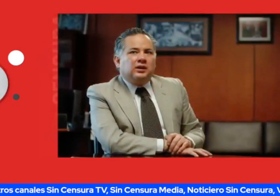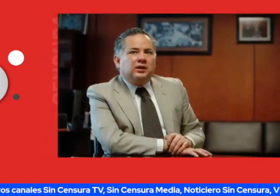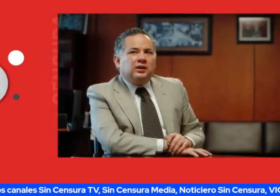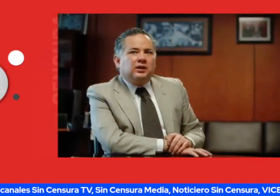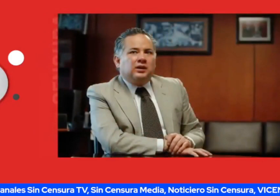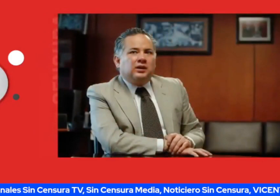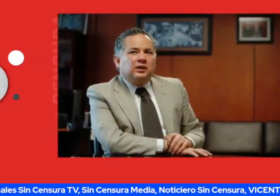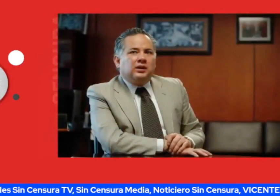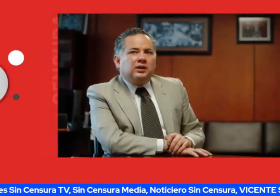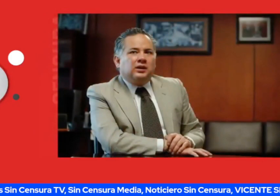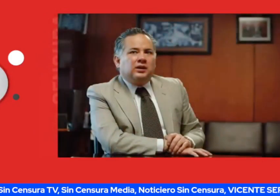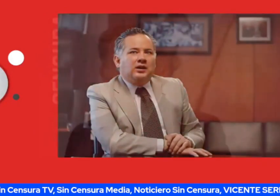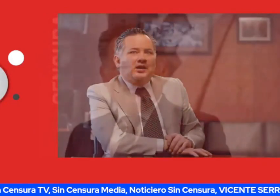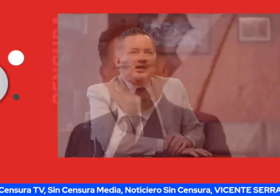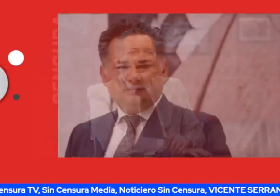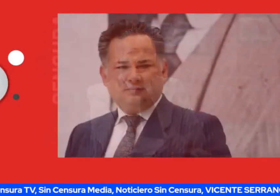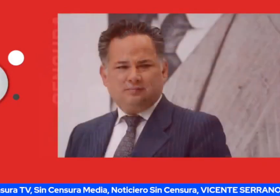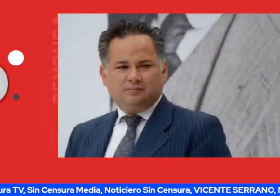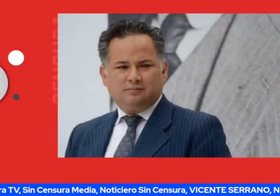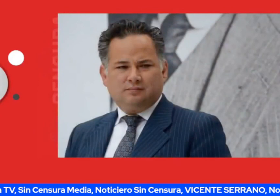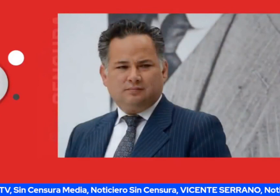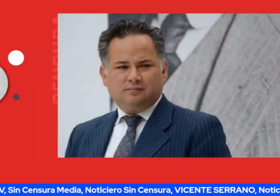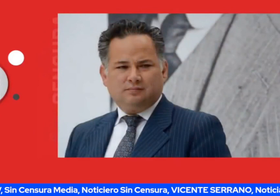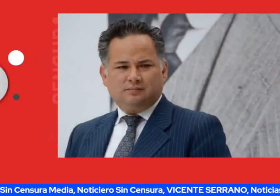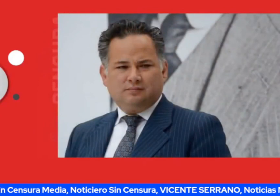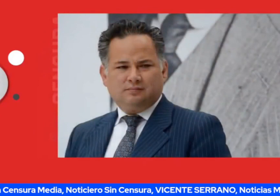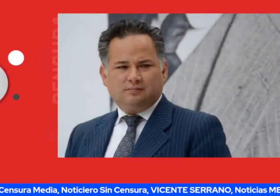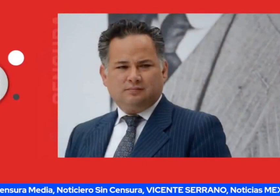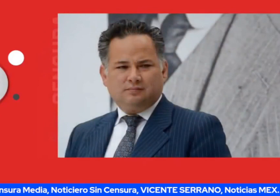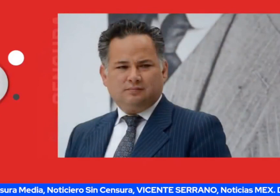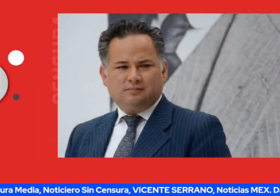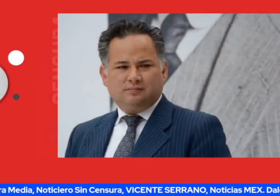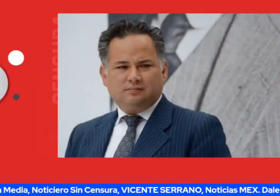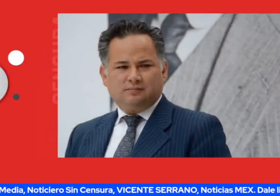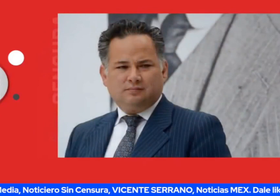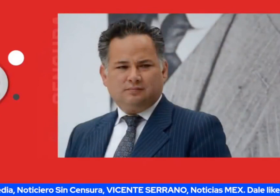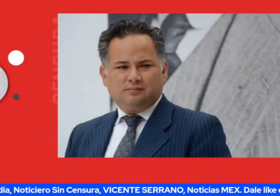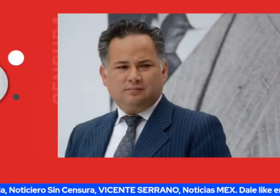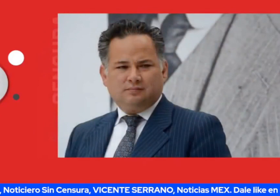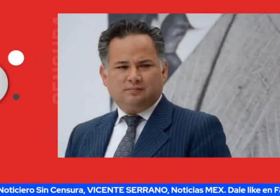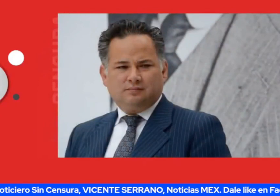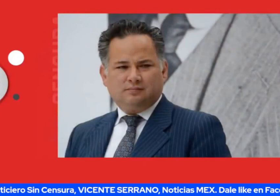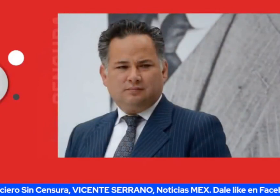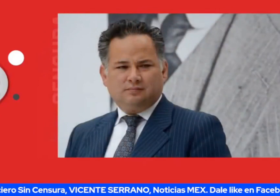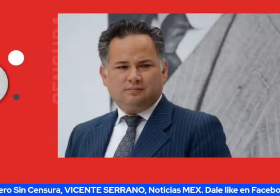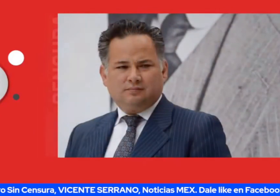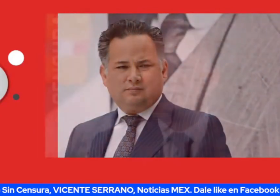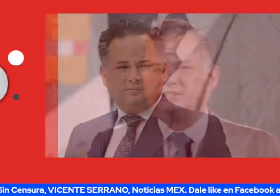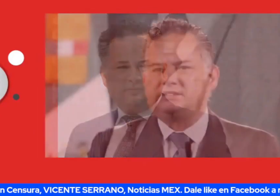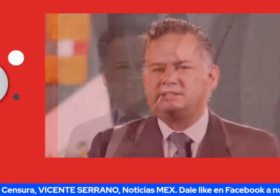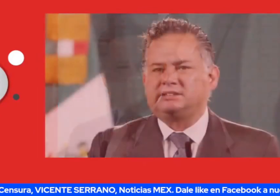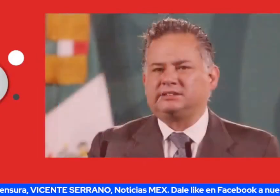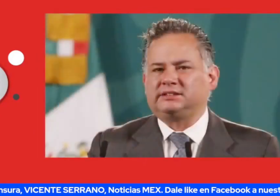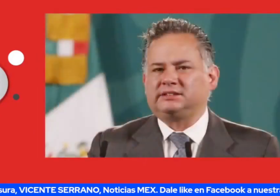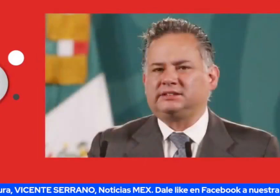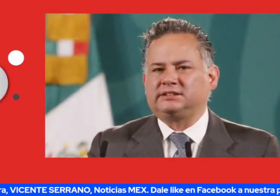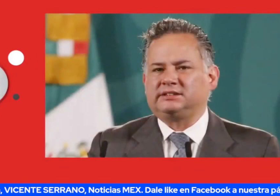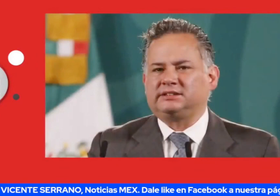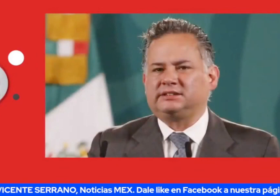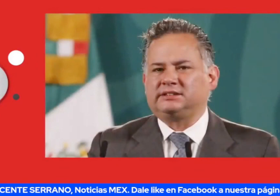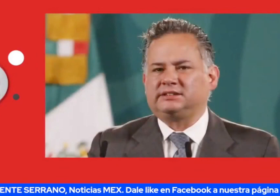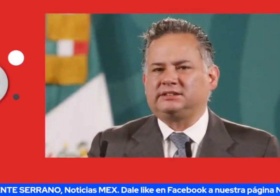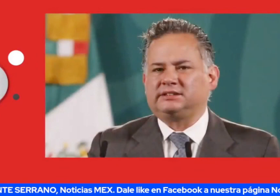malvado. Eso hay que tenerlo también muy claro. Entonces también se puede ser pro 4T y poder, digamos, disfrutar del dinero bien habido en una boda que